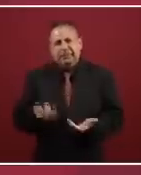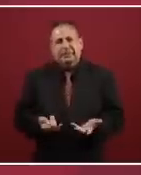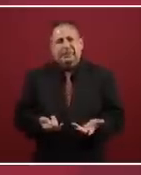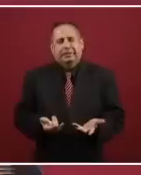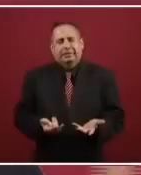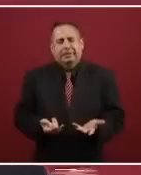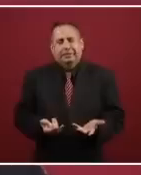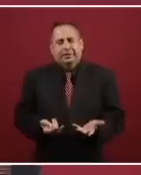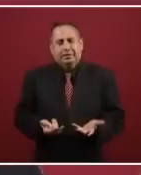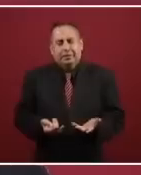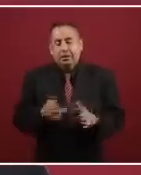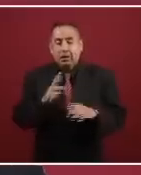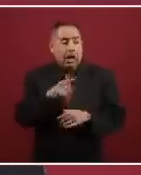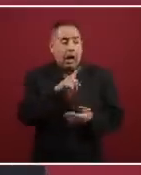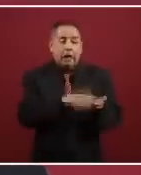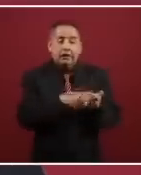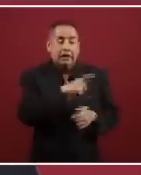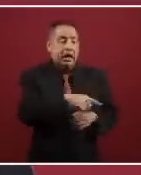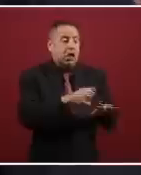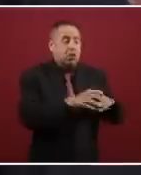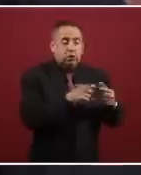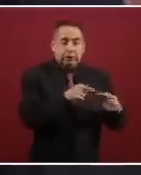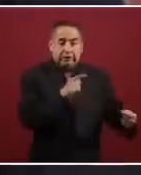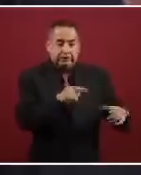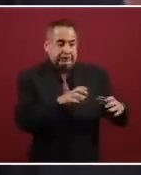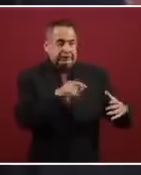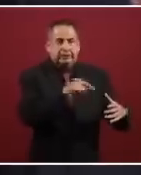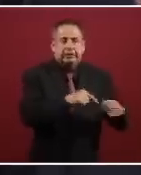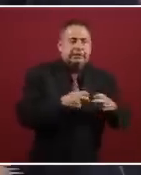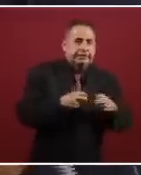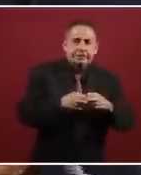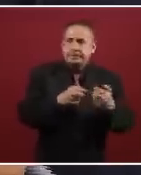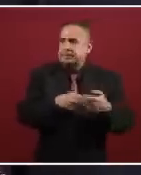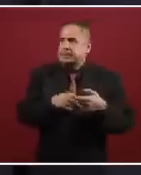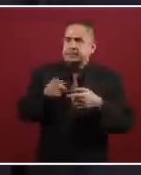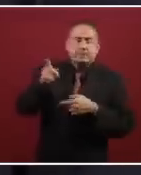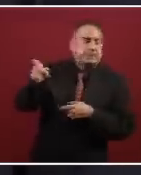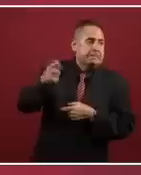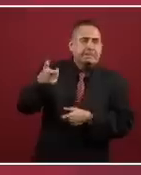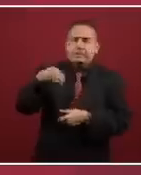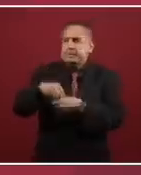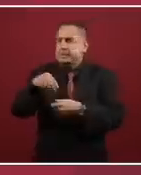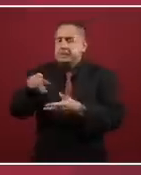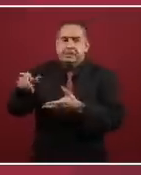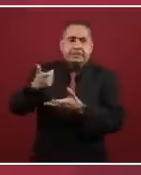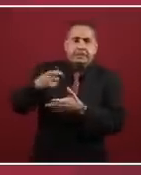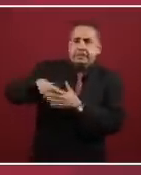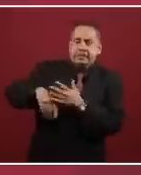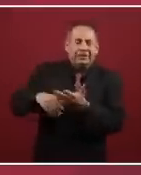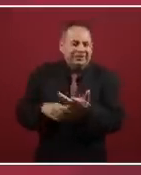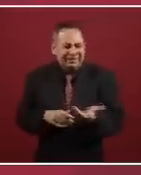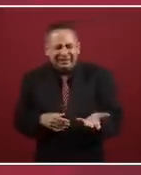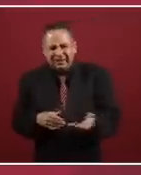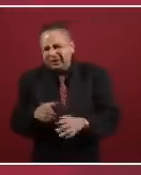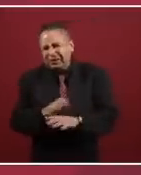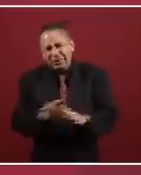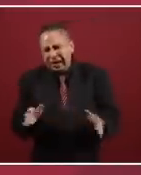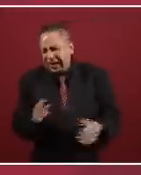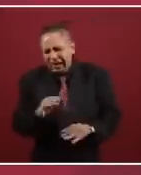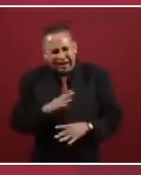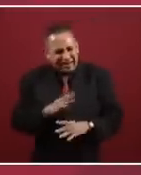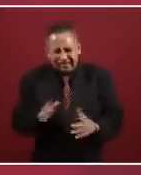pero están muy nerviosos nuestros adversarios. ¿Cómo va a haber partida secreta? Si